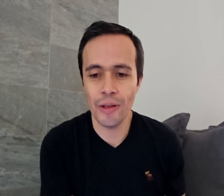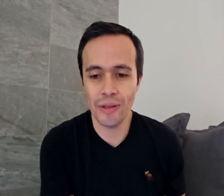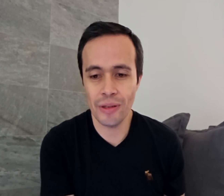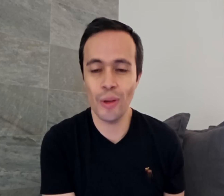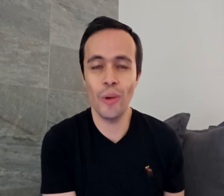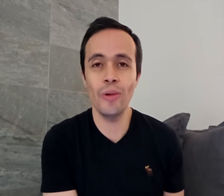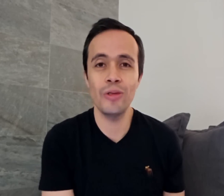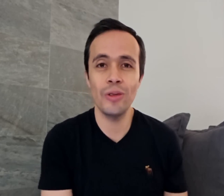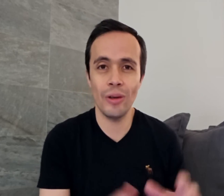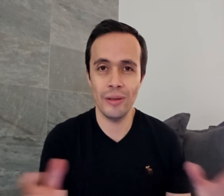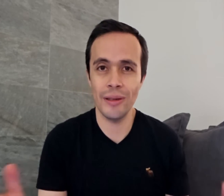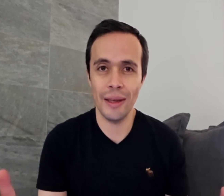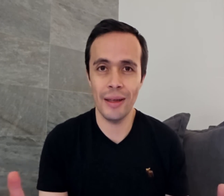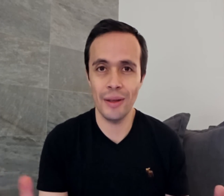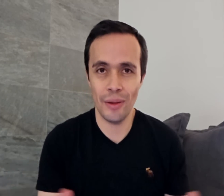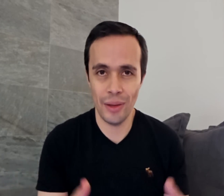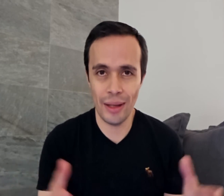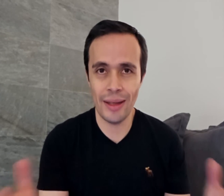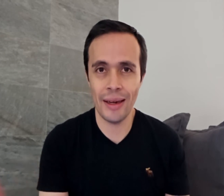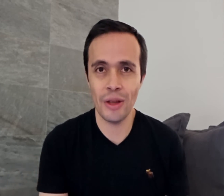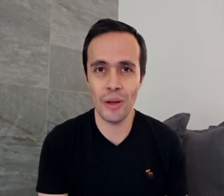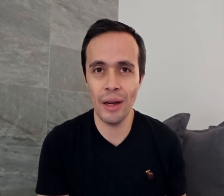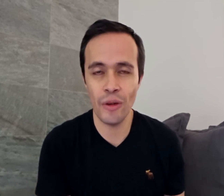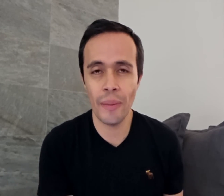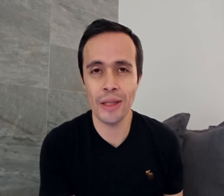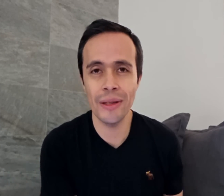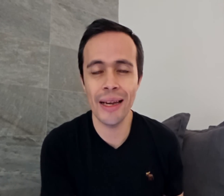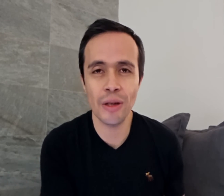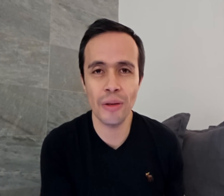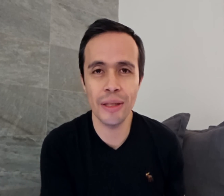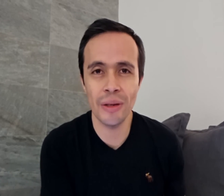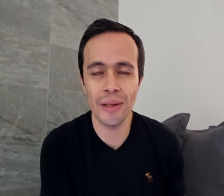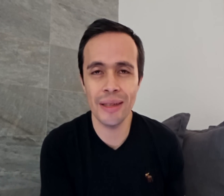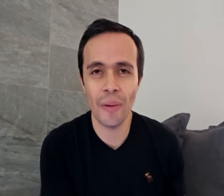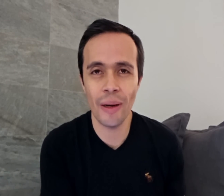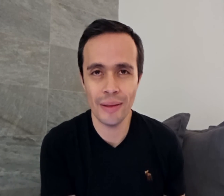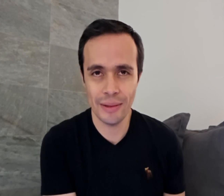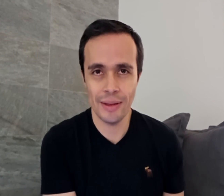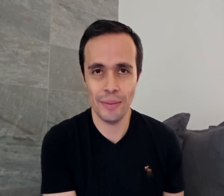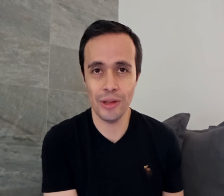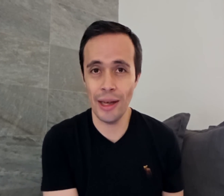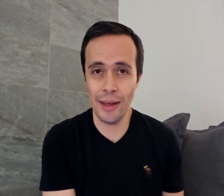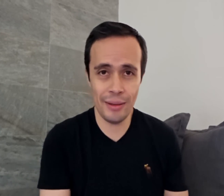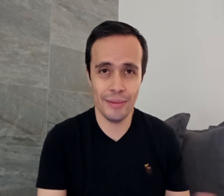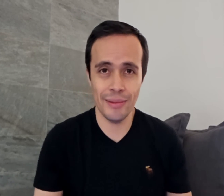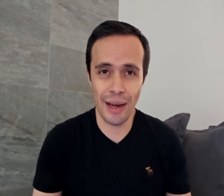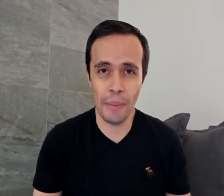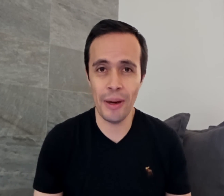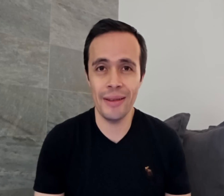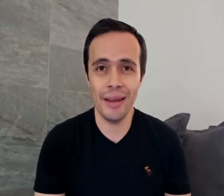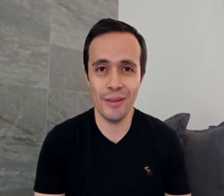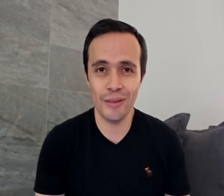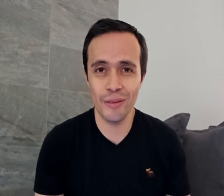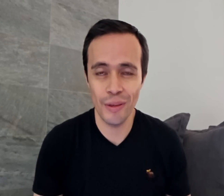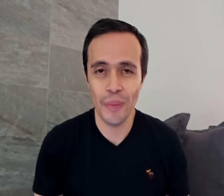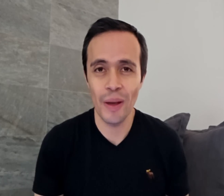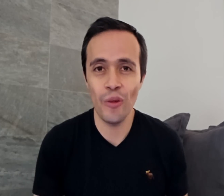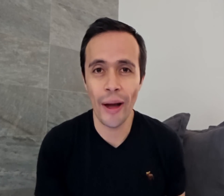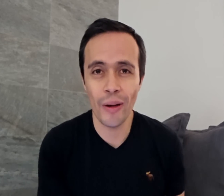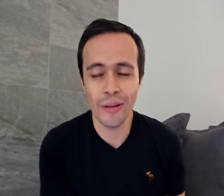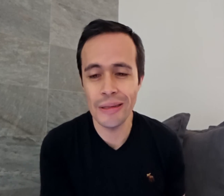Y pues justo en donde tenían toda la información de las concesiones de agua, pues ahí le